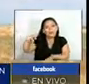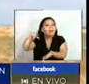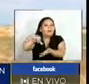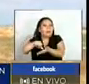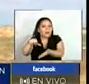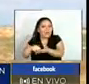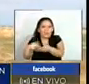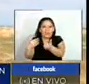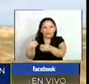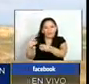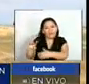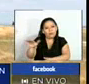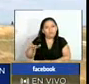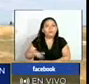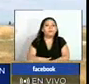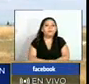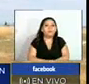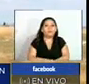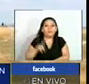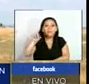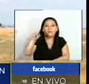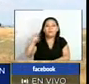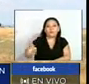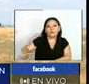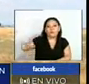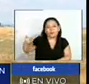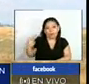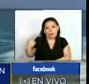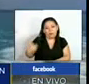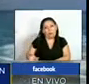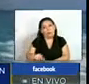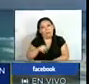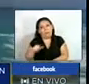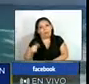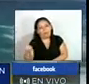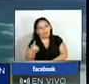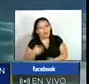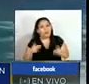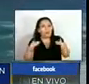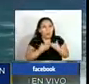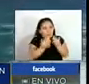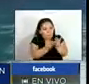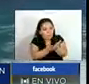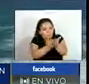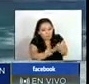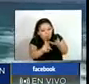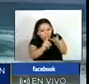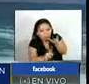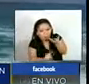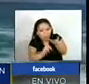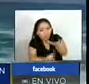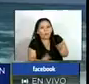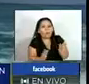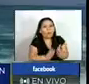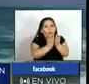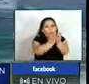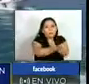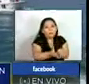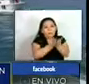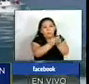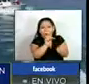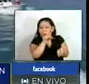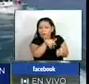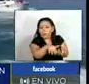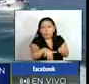televisora Averturk. El año pasado, siete migrantes se ahogaron y otros 64 fueron rescatados cuando su barco naufragó en el mismo